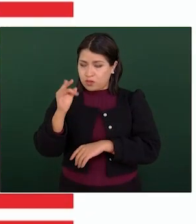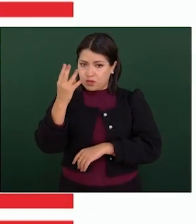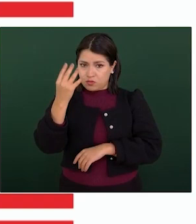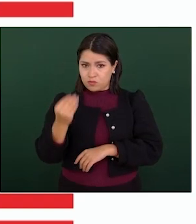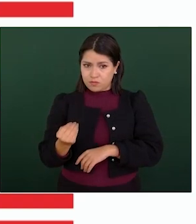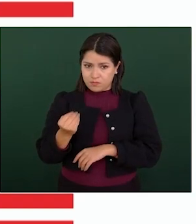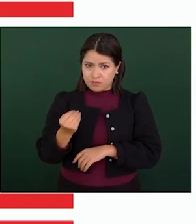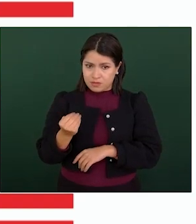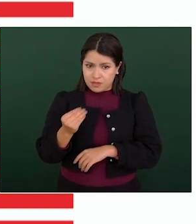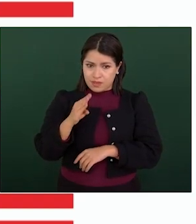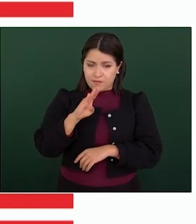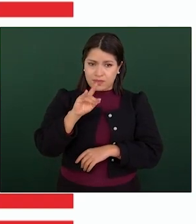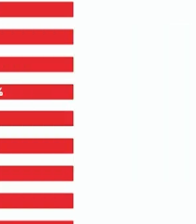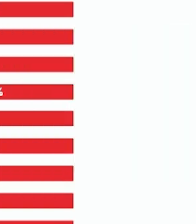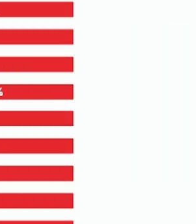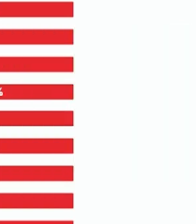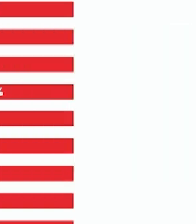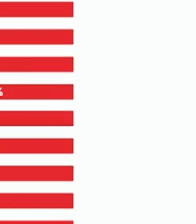Presidente Biden,